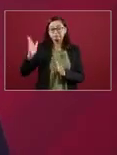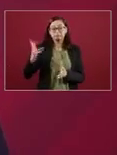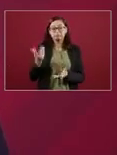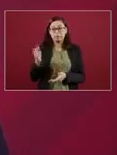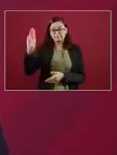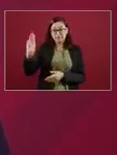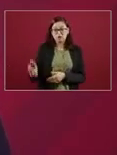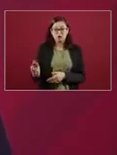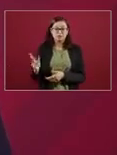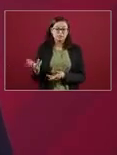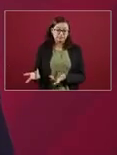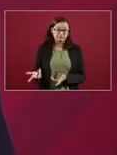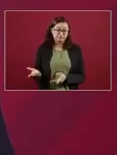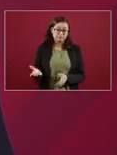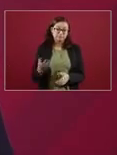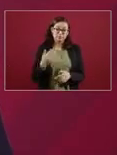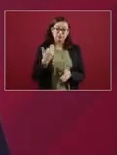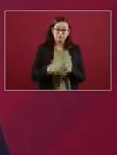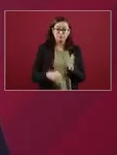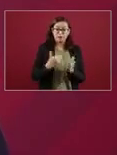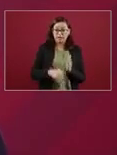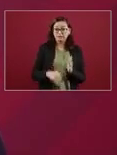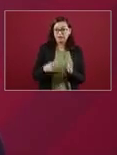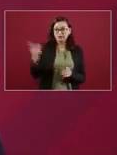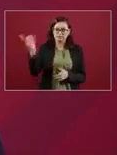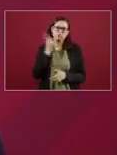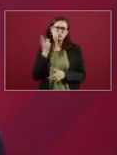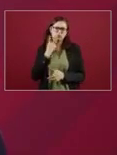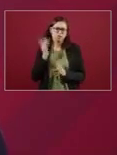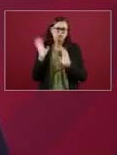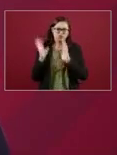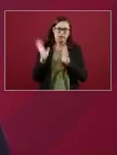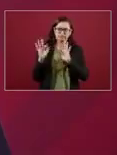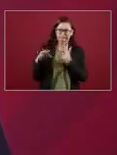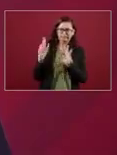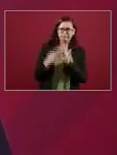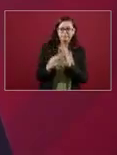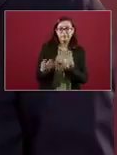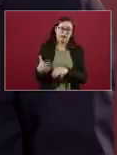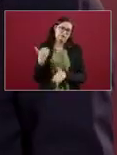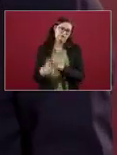Diputados, entonces corresponde al Senado.